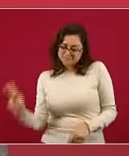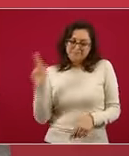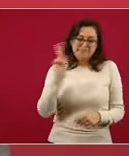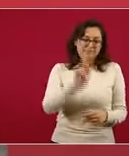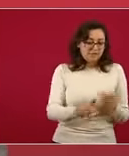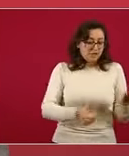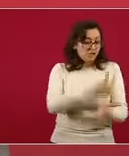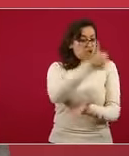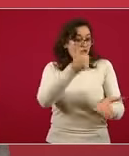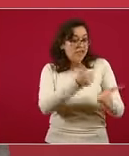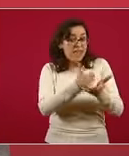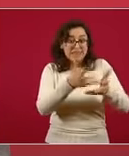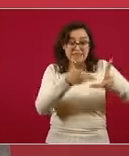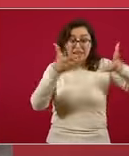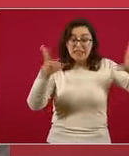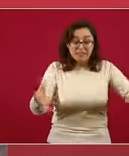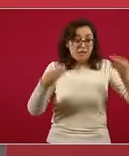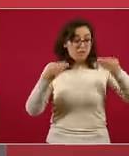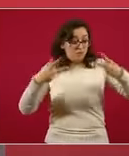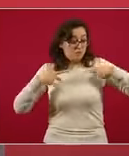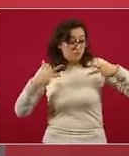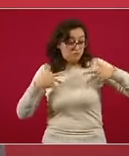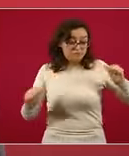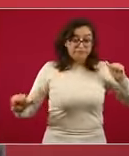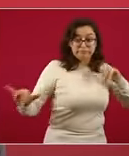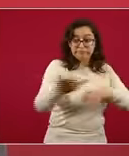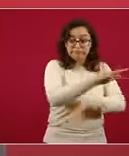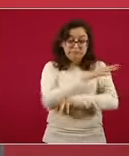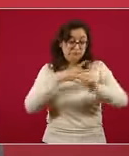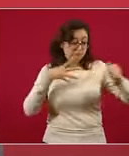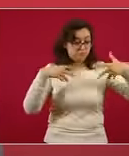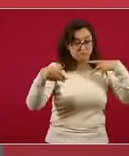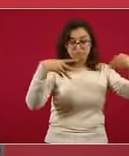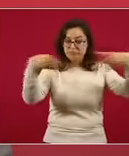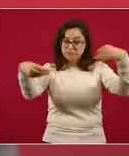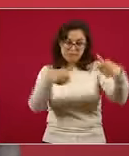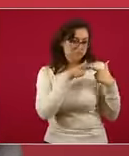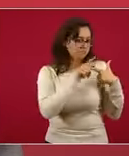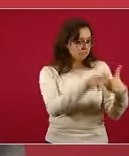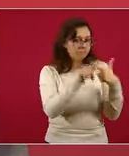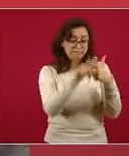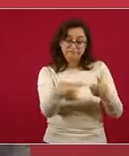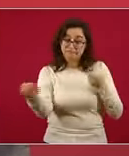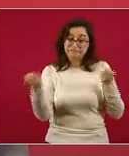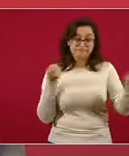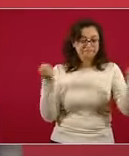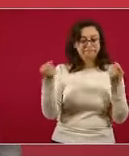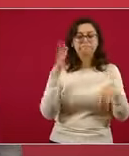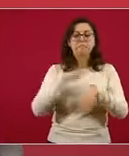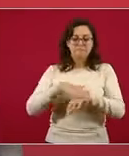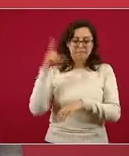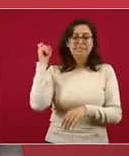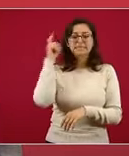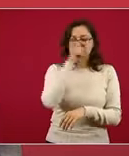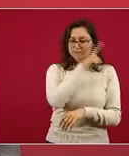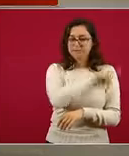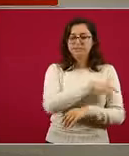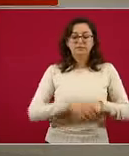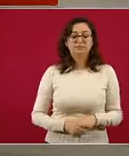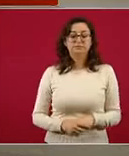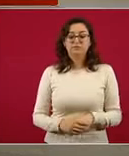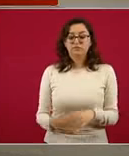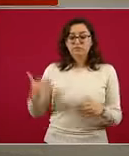grandes tienen este fenómeno y entonces tardan más en lograrse los resultados de control epidémico. Llevamos